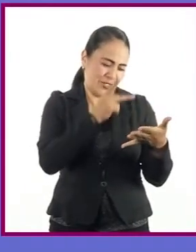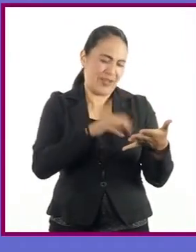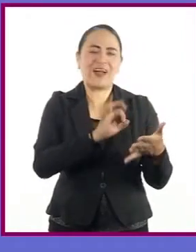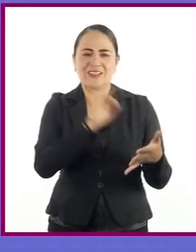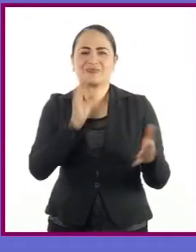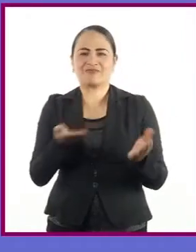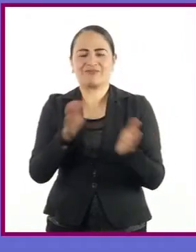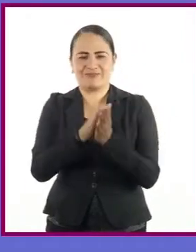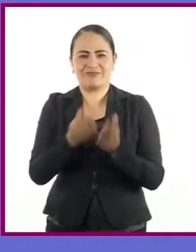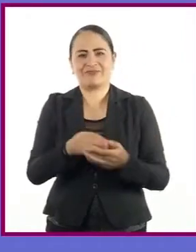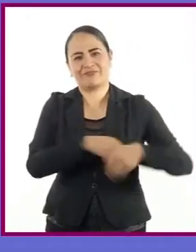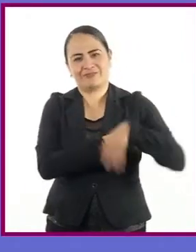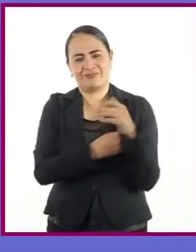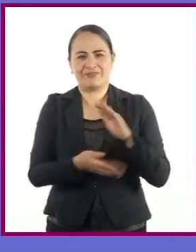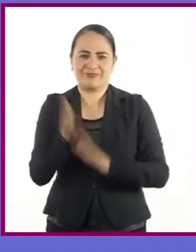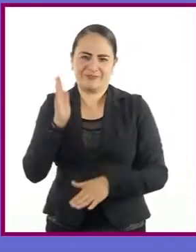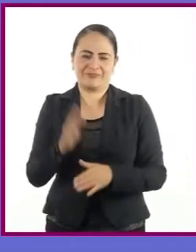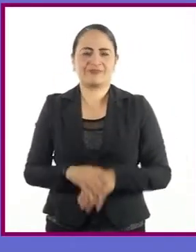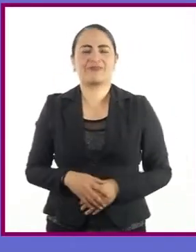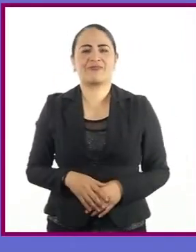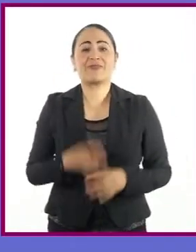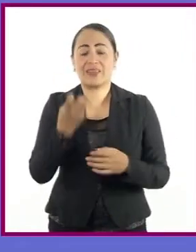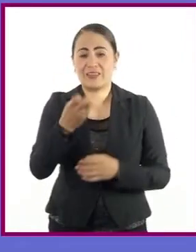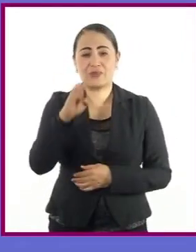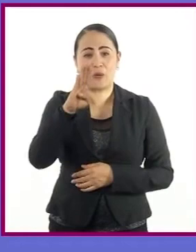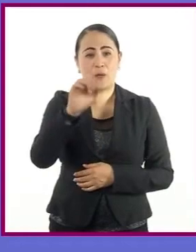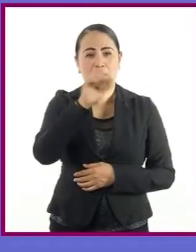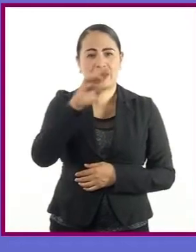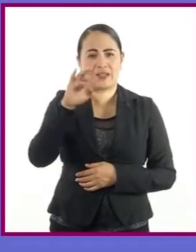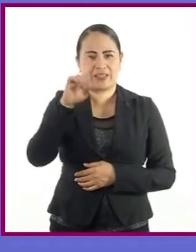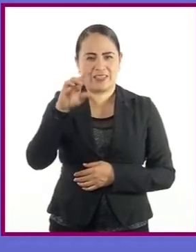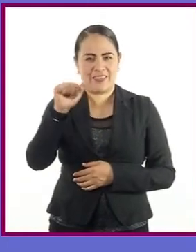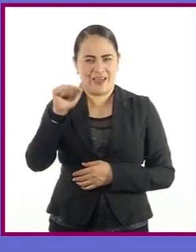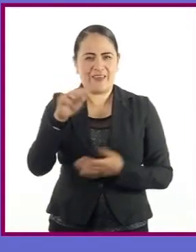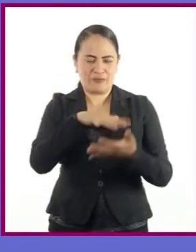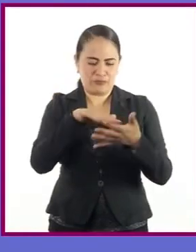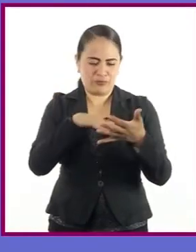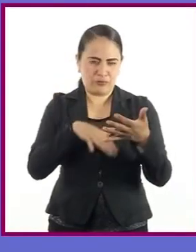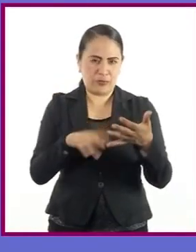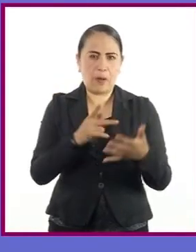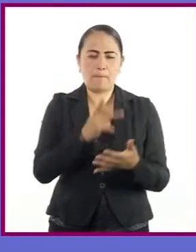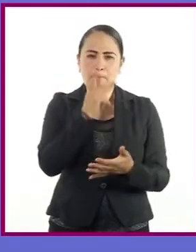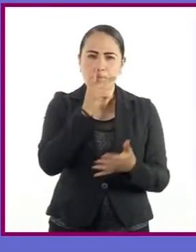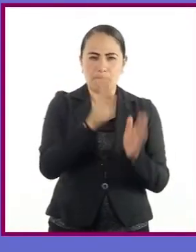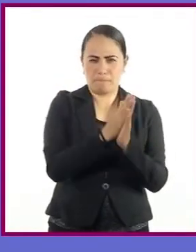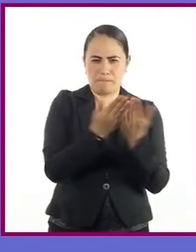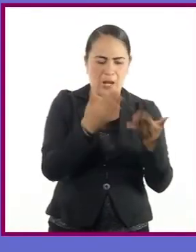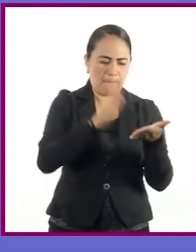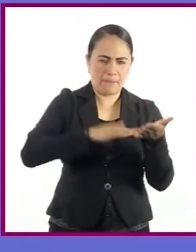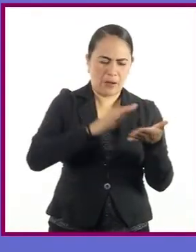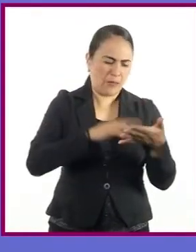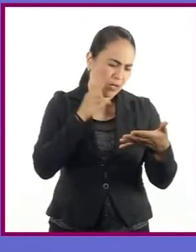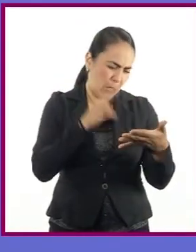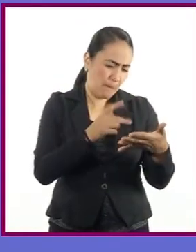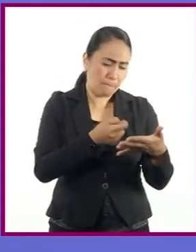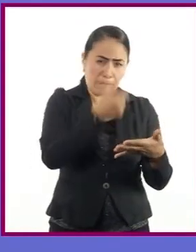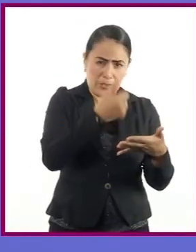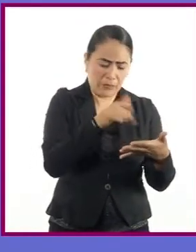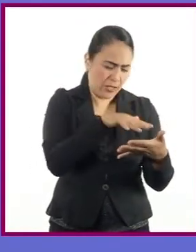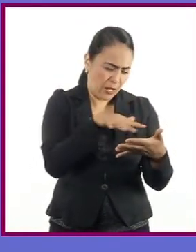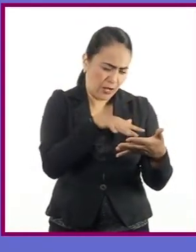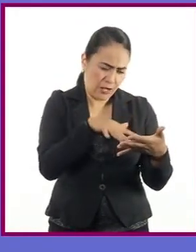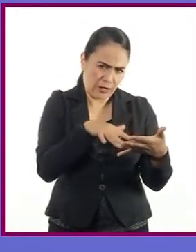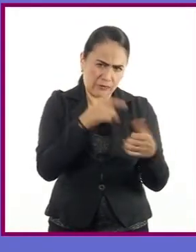barrida del texto, solo leemos las primeras líneas del primero y del último párrafo de una página que nos interese.